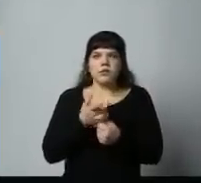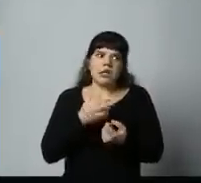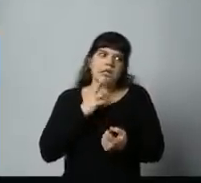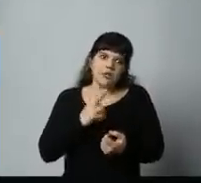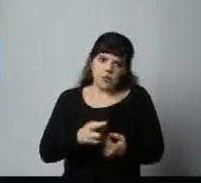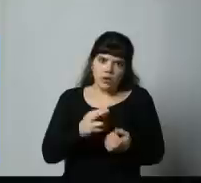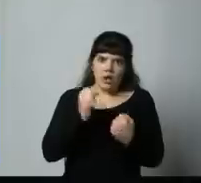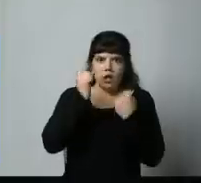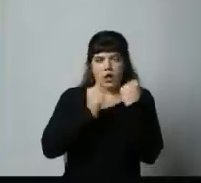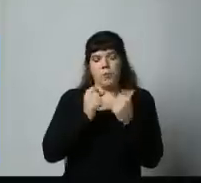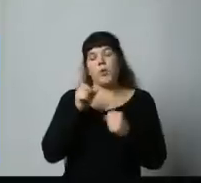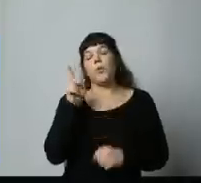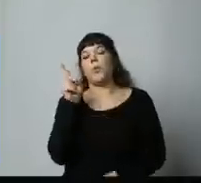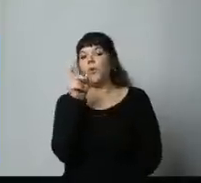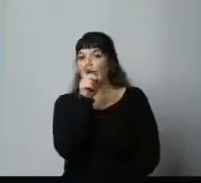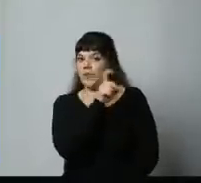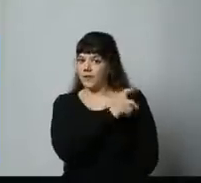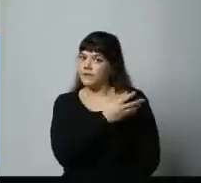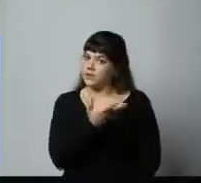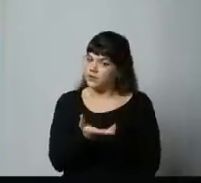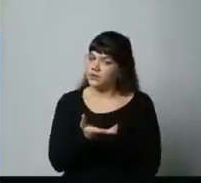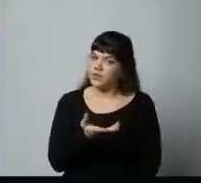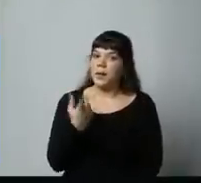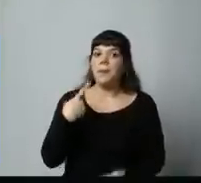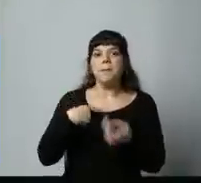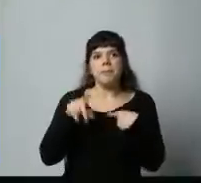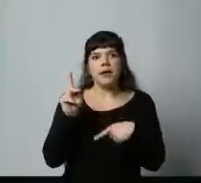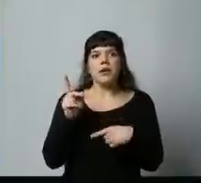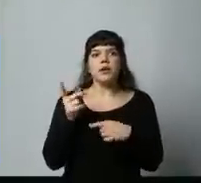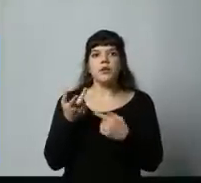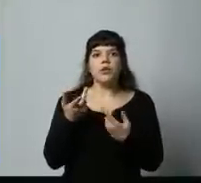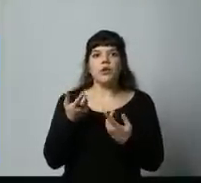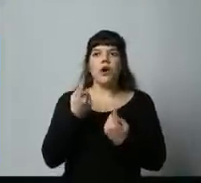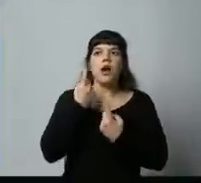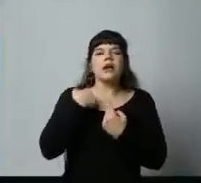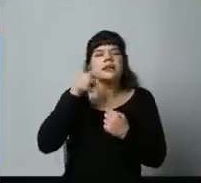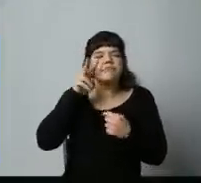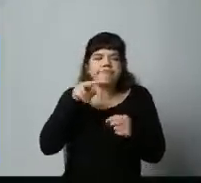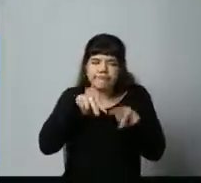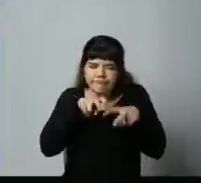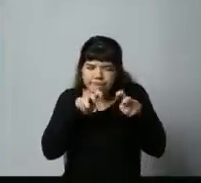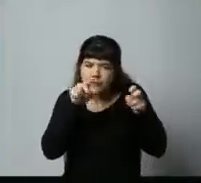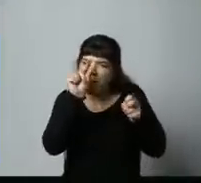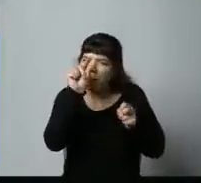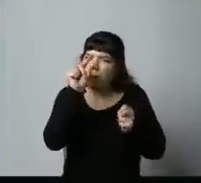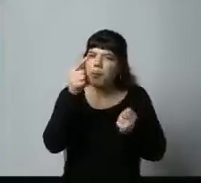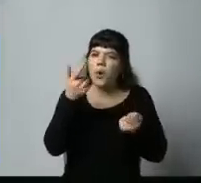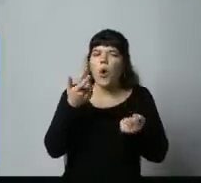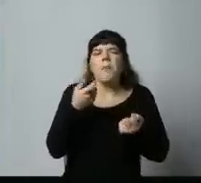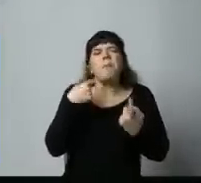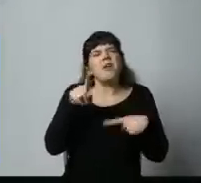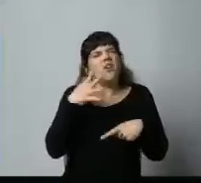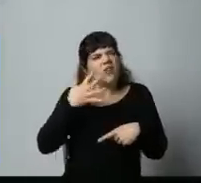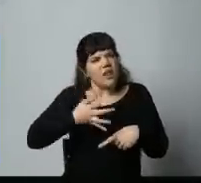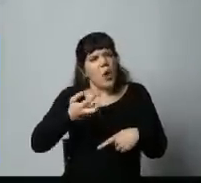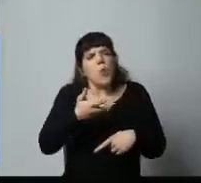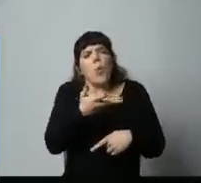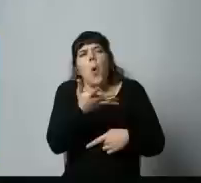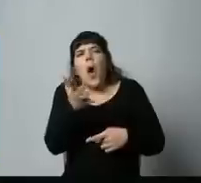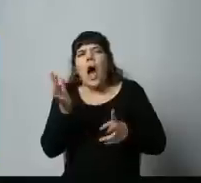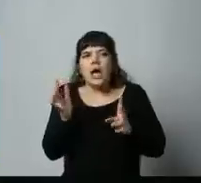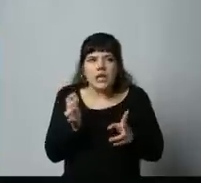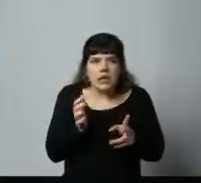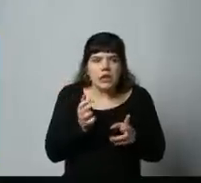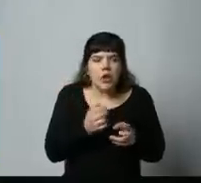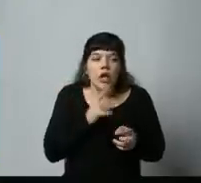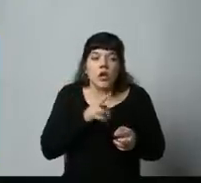económicos complejos y sociales complejos pero si uno escarba un poquito y se hace la pregunta Bueno cuánto estos cuánto estos resultados que estamos